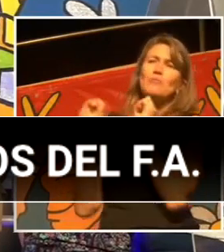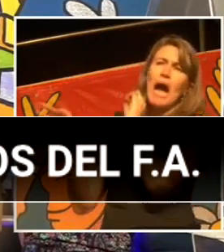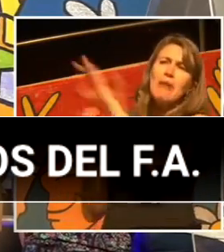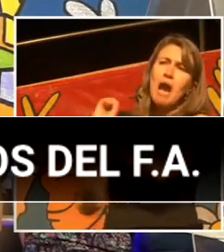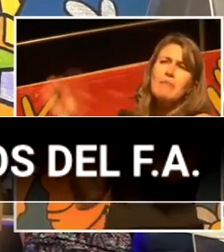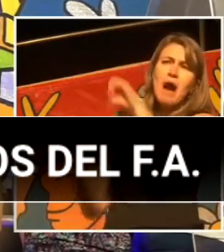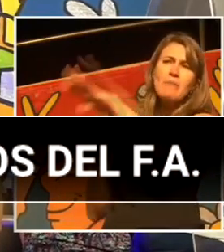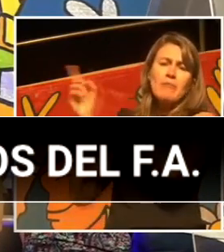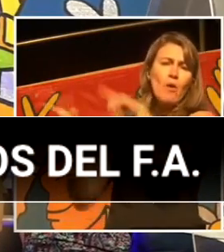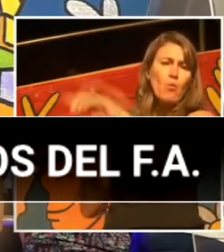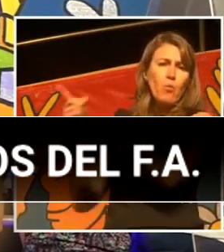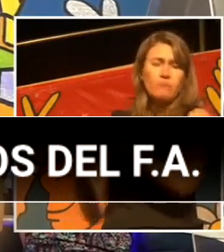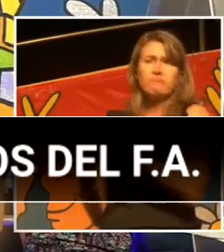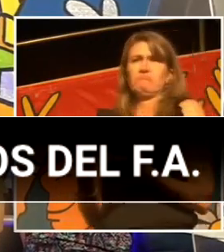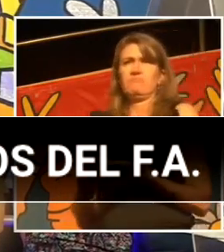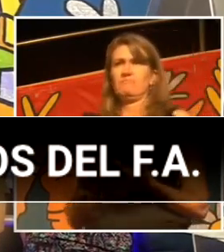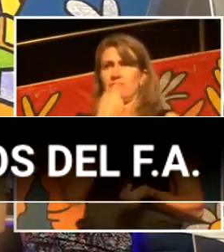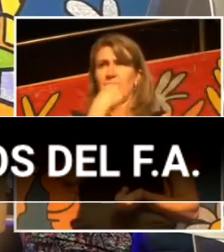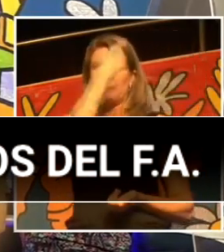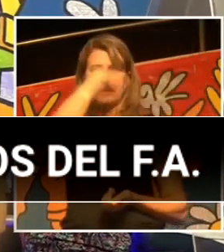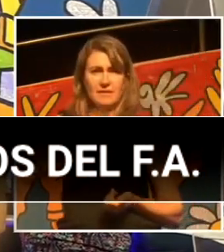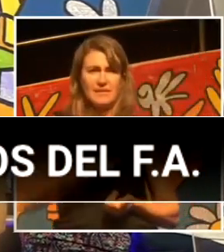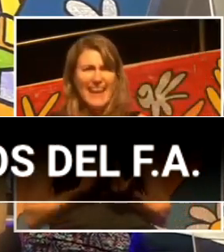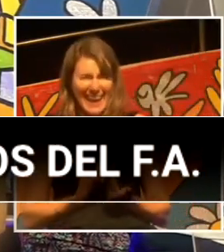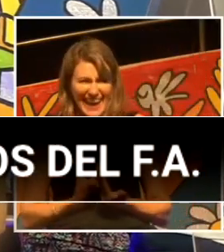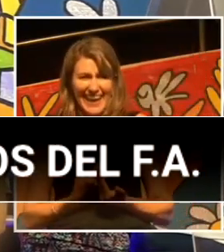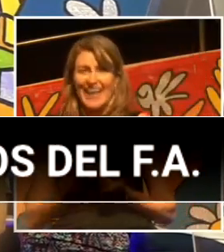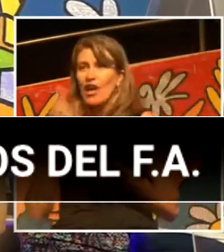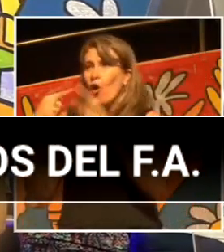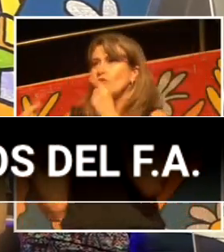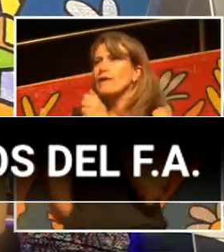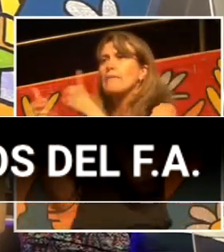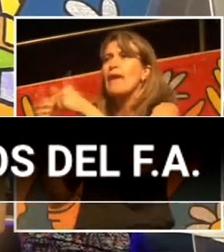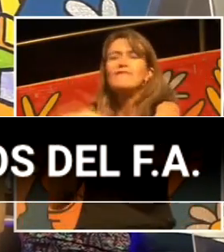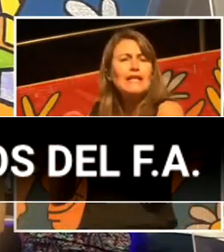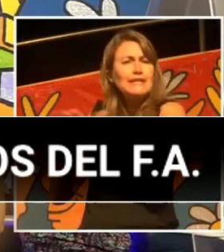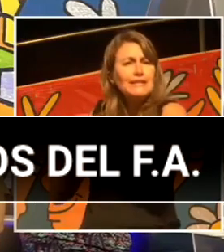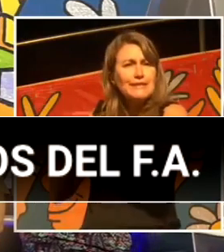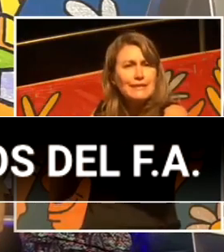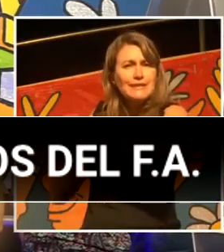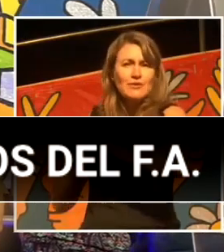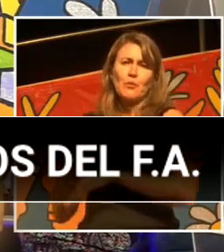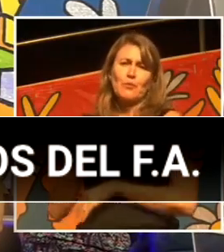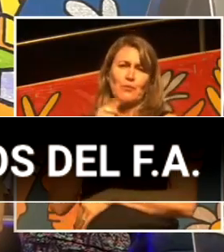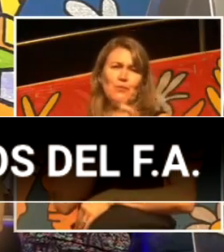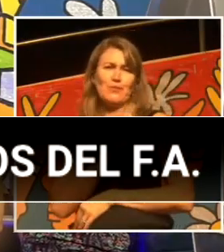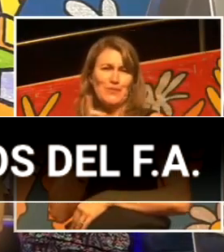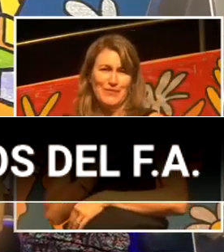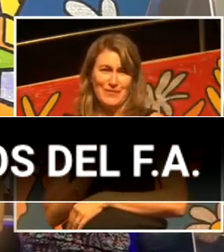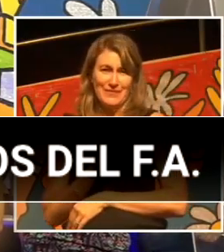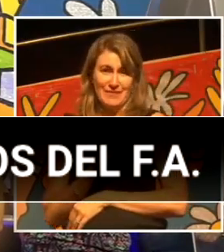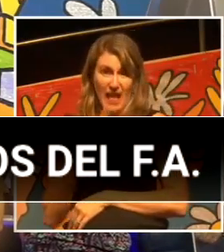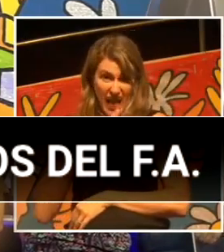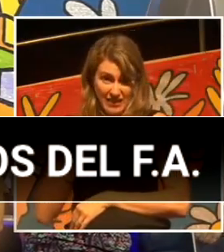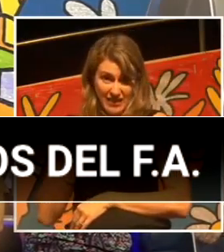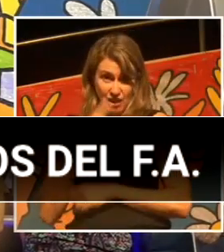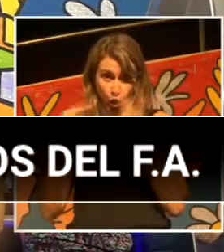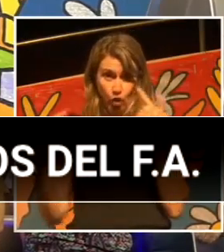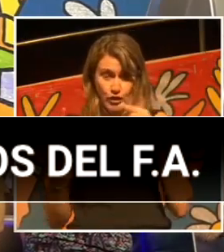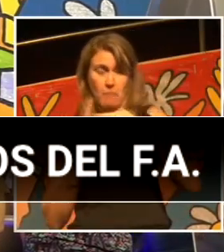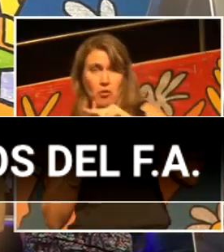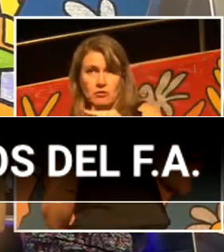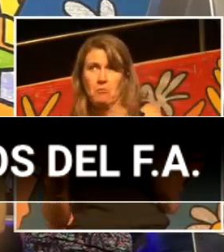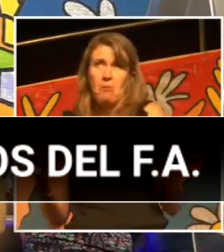el descubrimiento de cosas buenas del gobierno si ustedes las encuentran seguramente